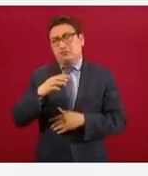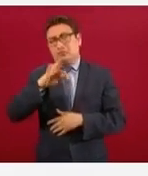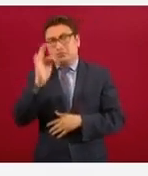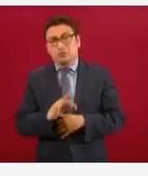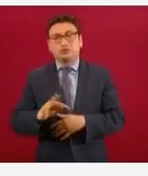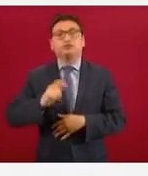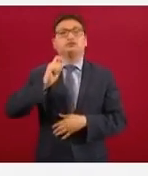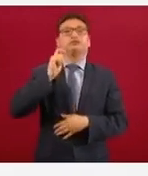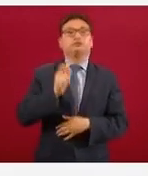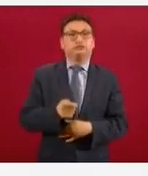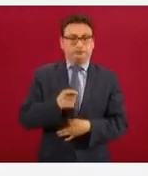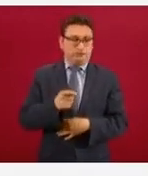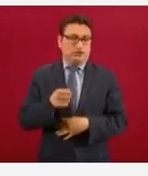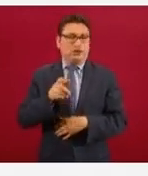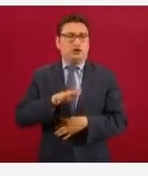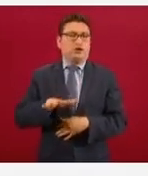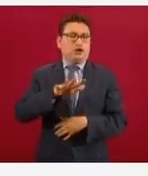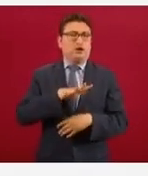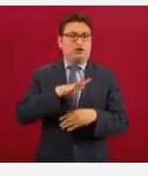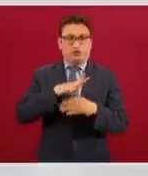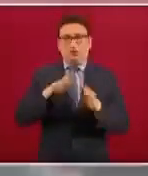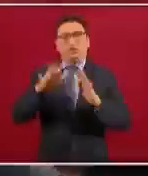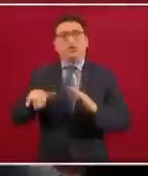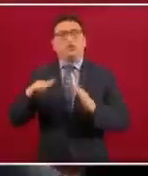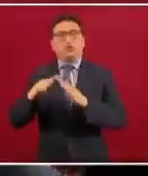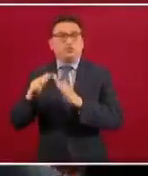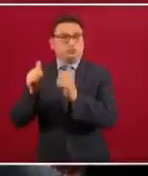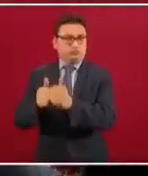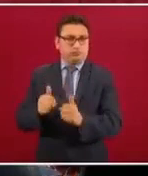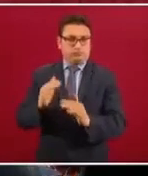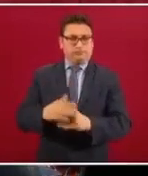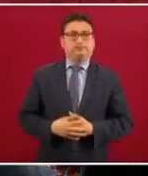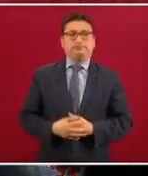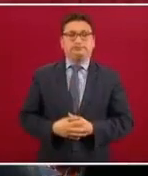prácticamente se encuentra en forma ambulatoria. La siguiente.